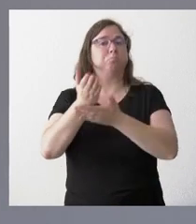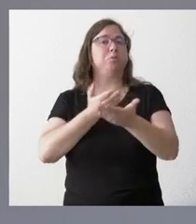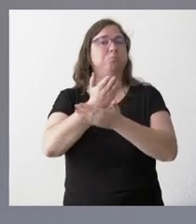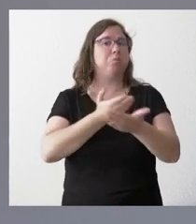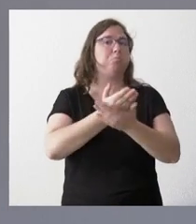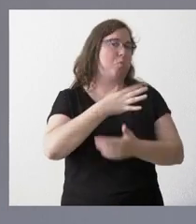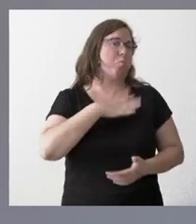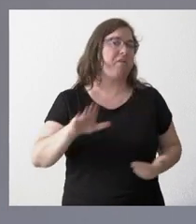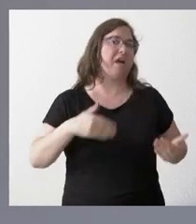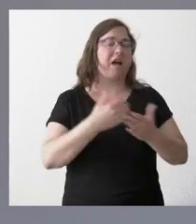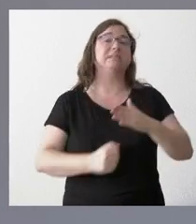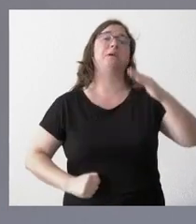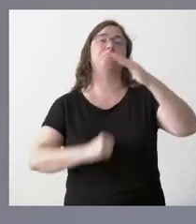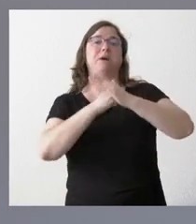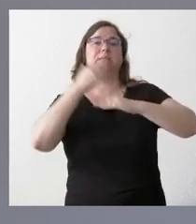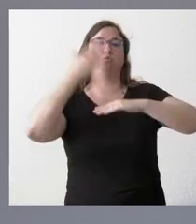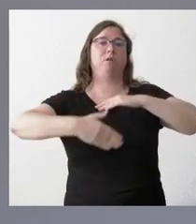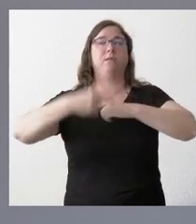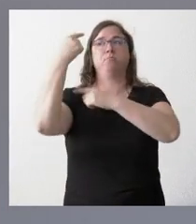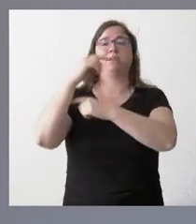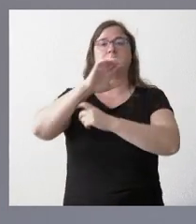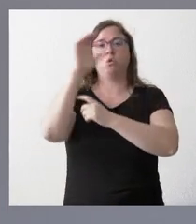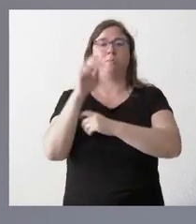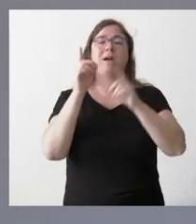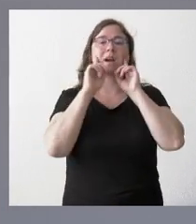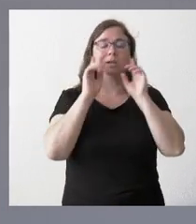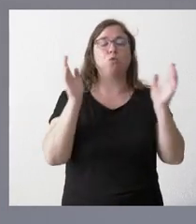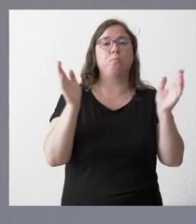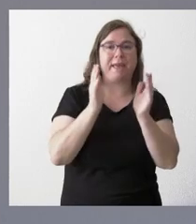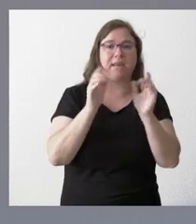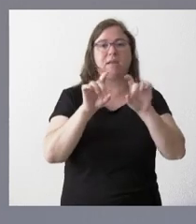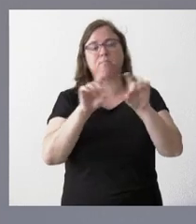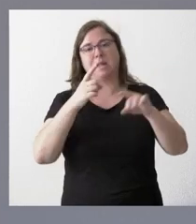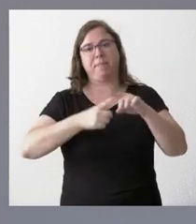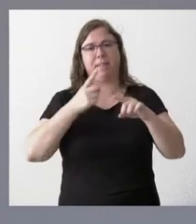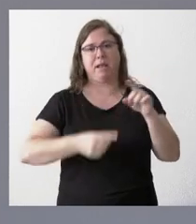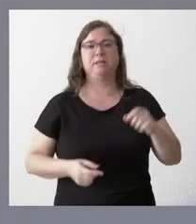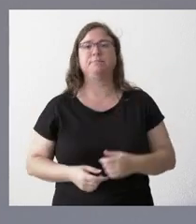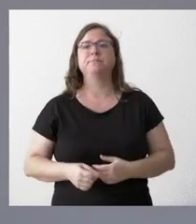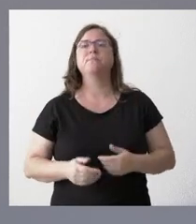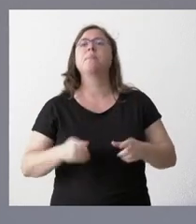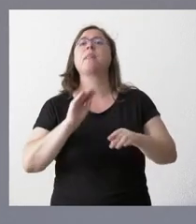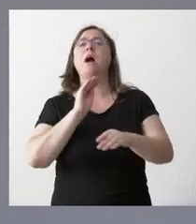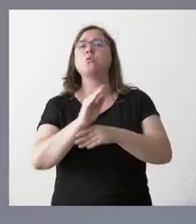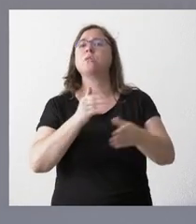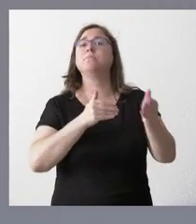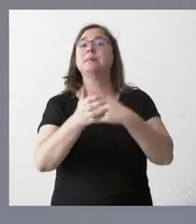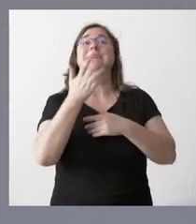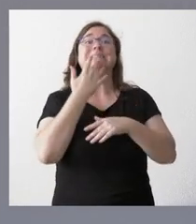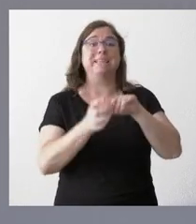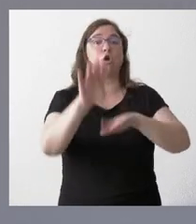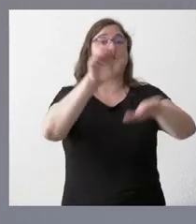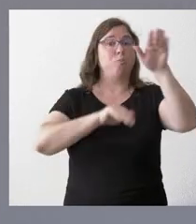subvenciones hasta alcanzar ese límite que se establece para el caso de pequeñas y medianas empresas. ¿Cuándo se pueden pedir las ayudas? A medida que las